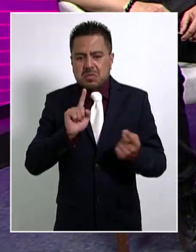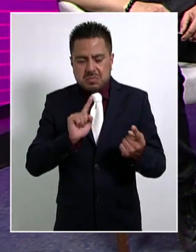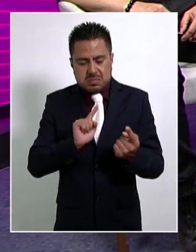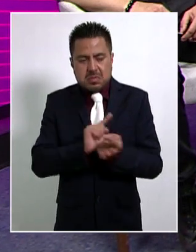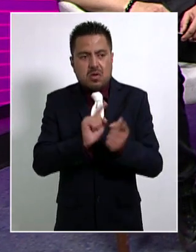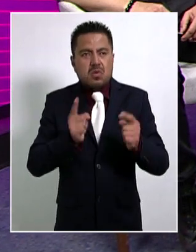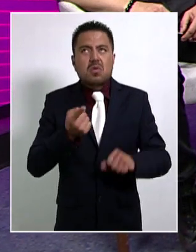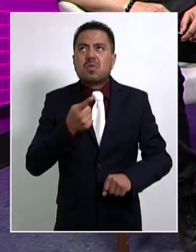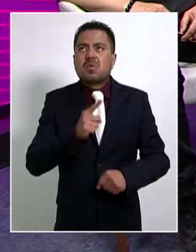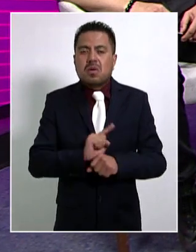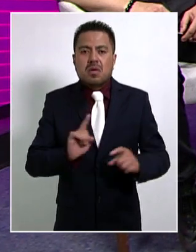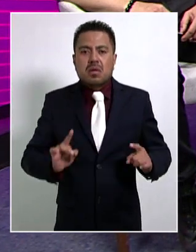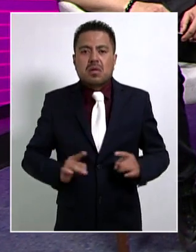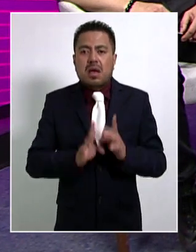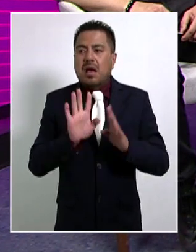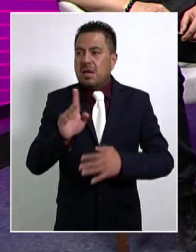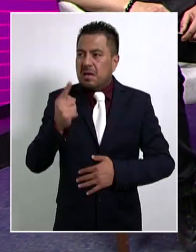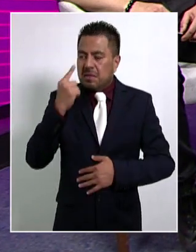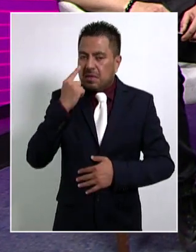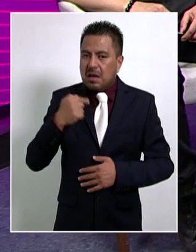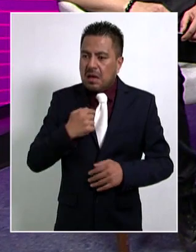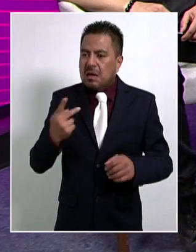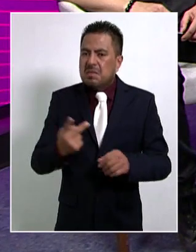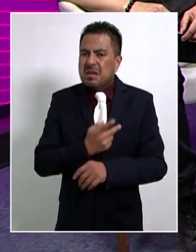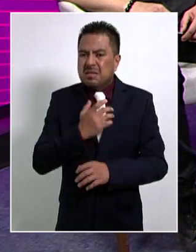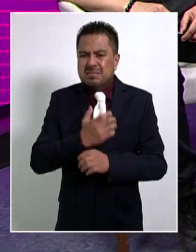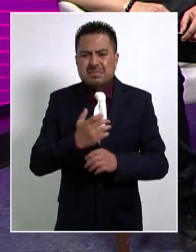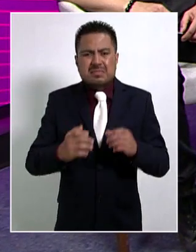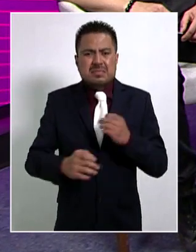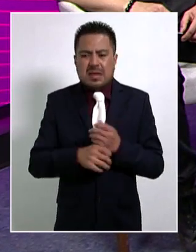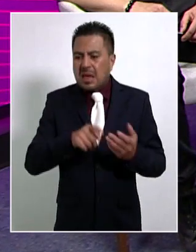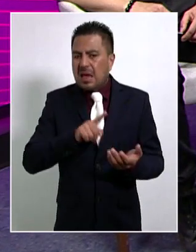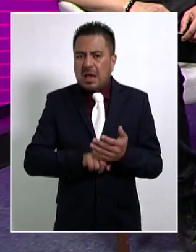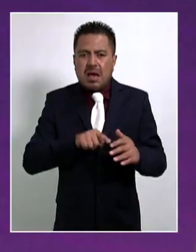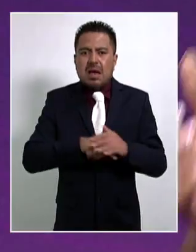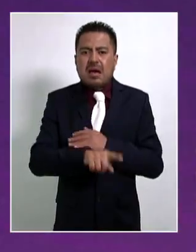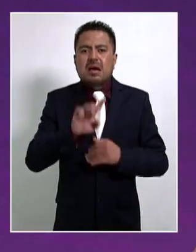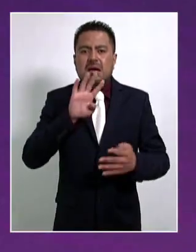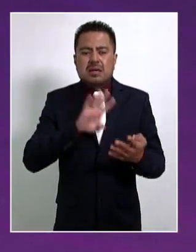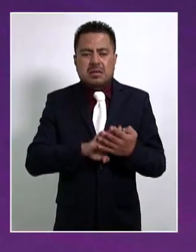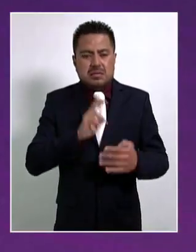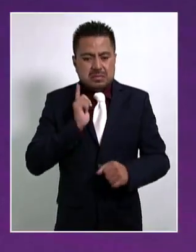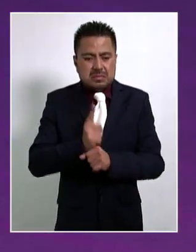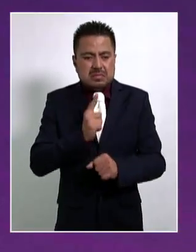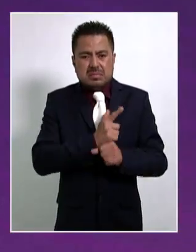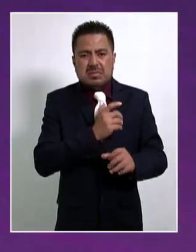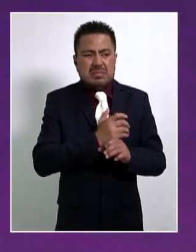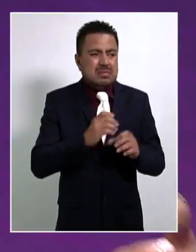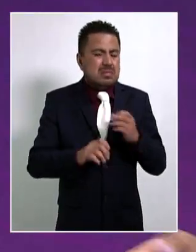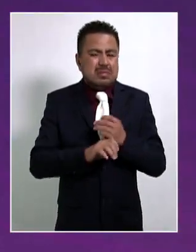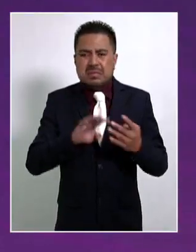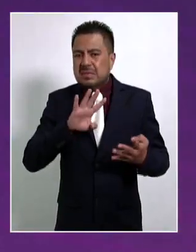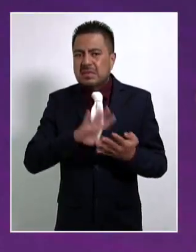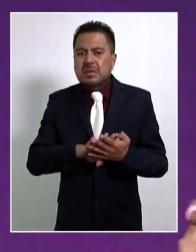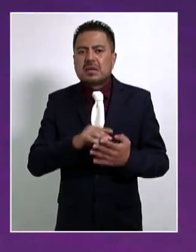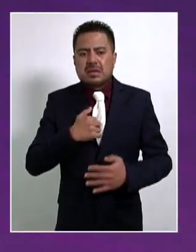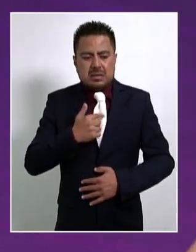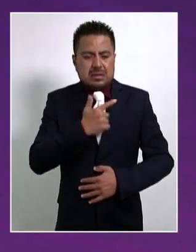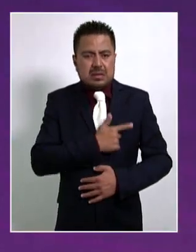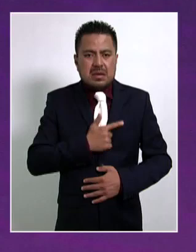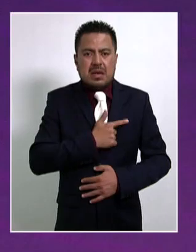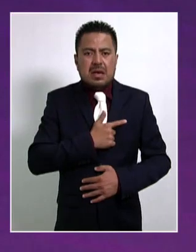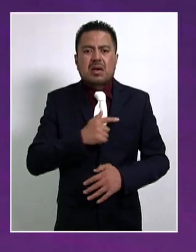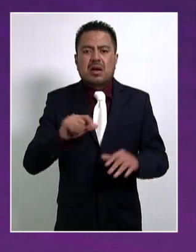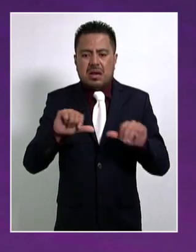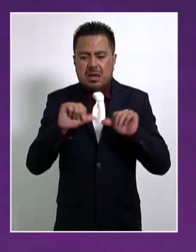día y me dice, oye, fíjate, pasé muchas cosas dentro de la cárcel, vi muchas cosas en la cárcel y me gustaría hacer